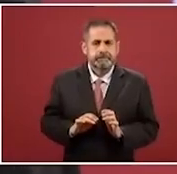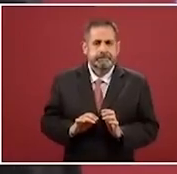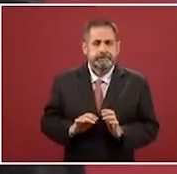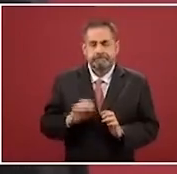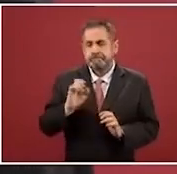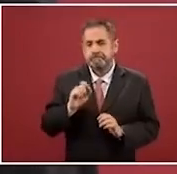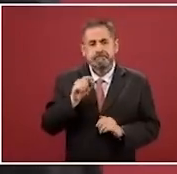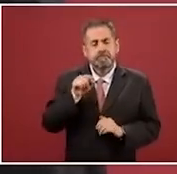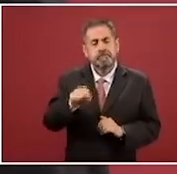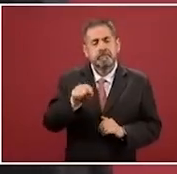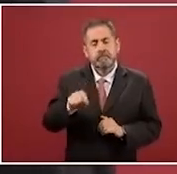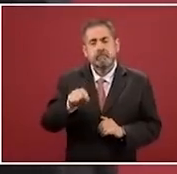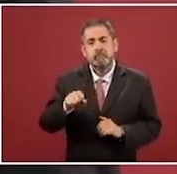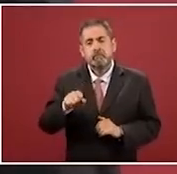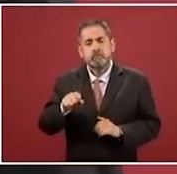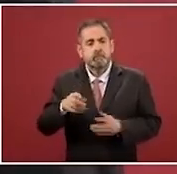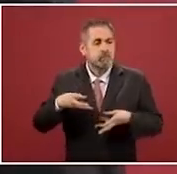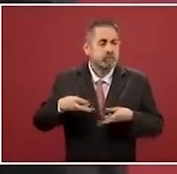de su operación.